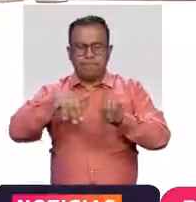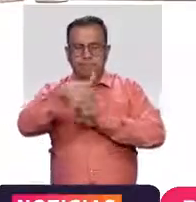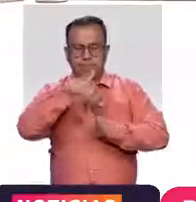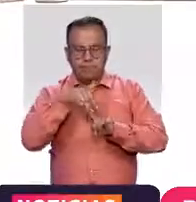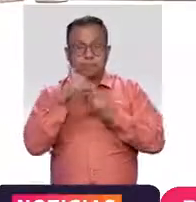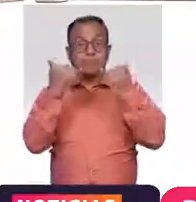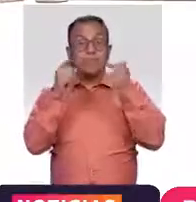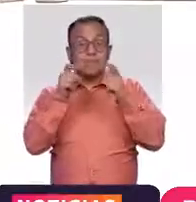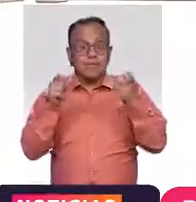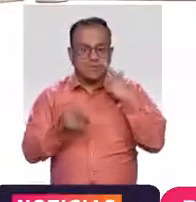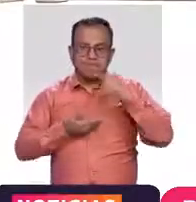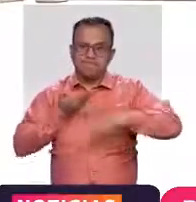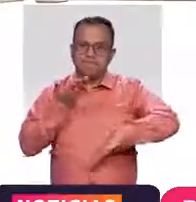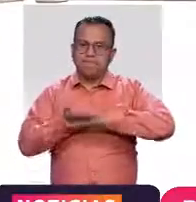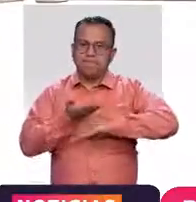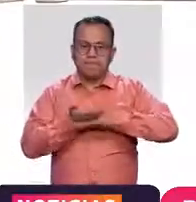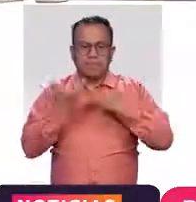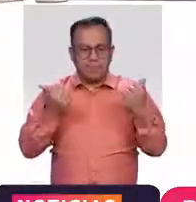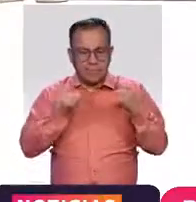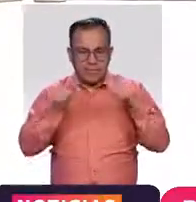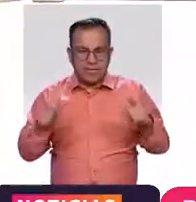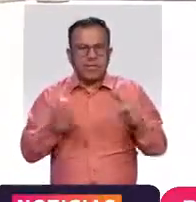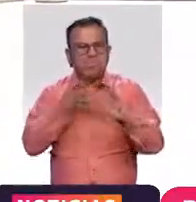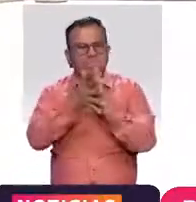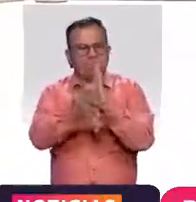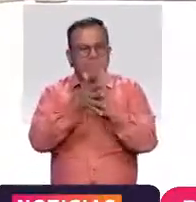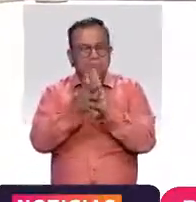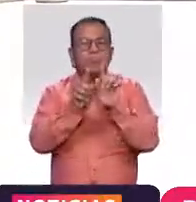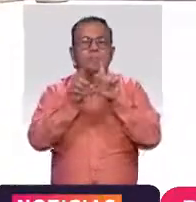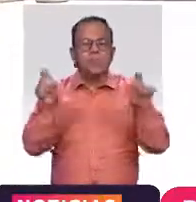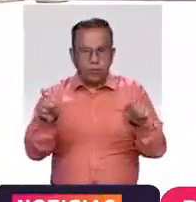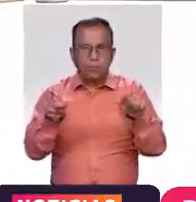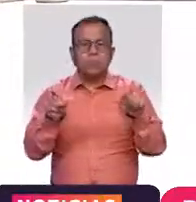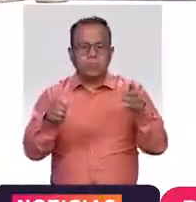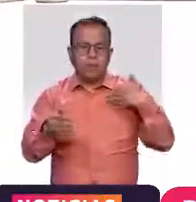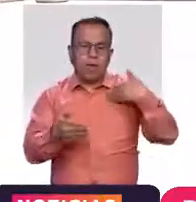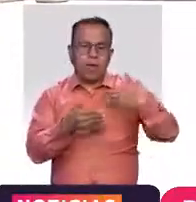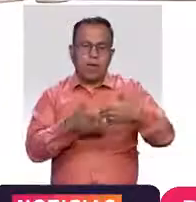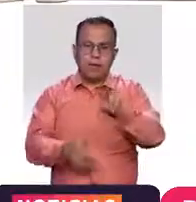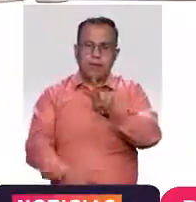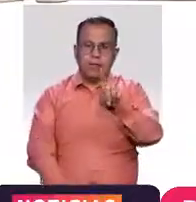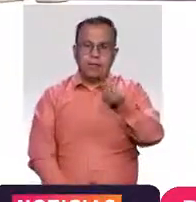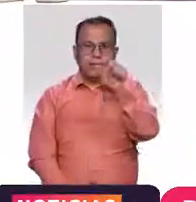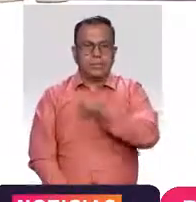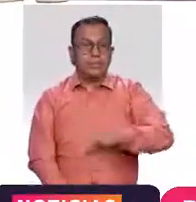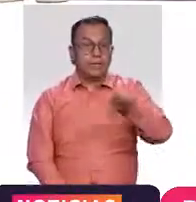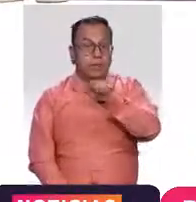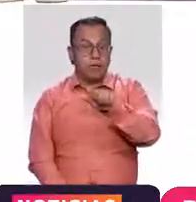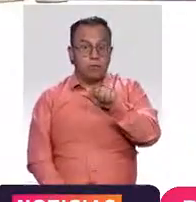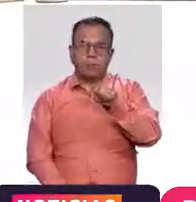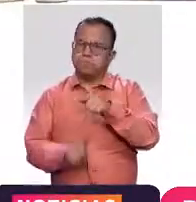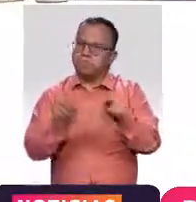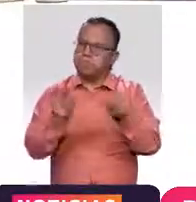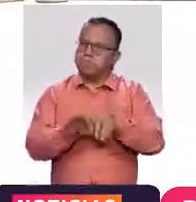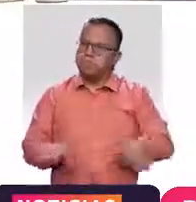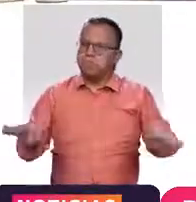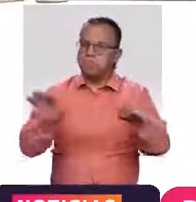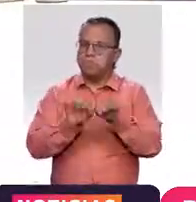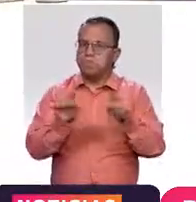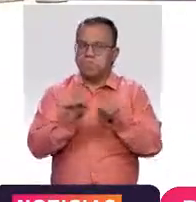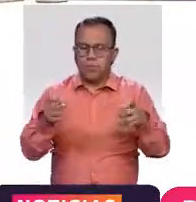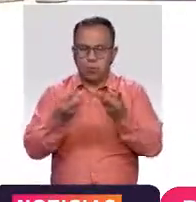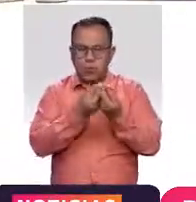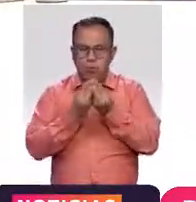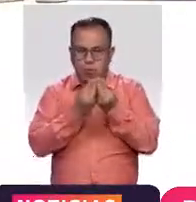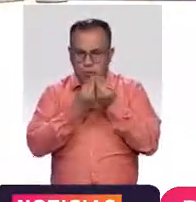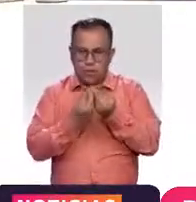el planteamiento de los 3 cabildantes ponentes que tendrán plazo hasta el 26 de agosto también es importante recordar que el concejal